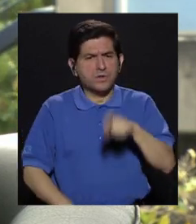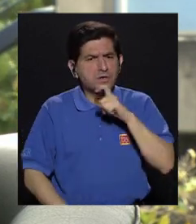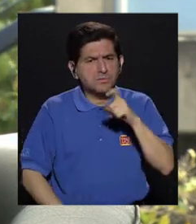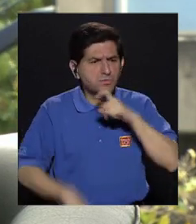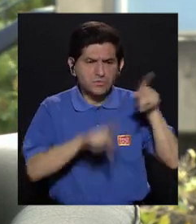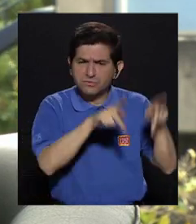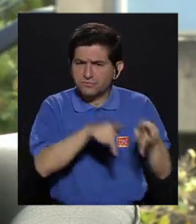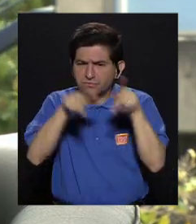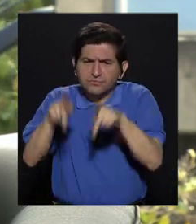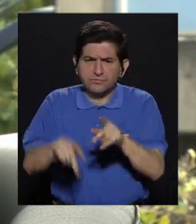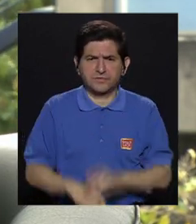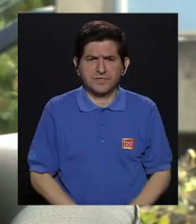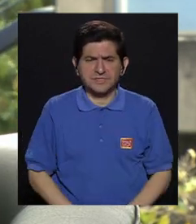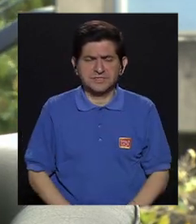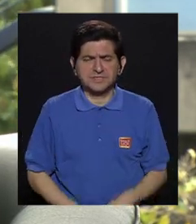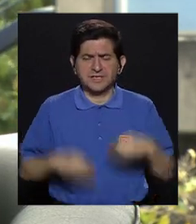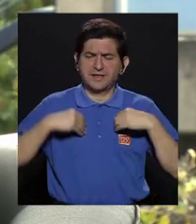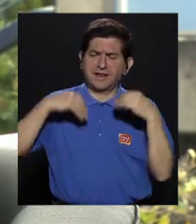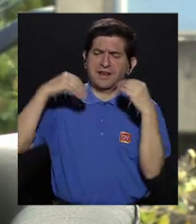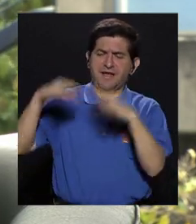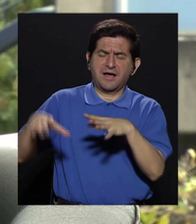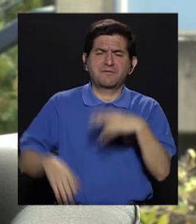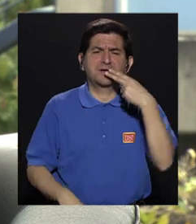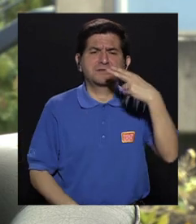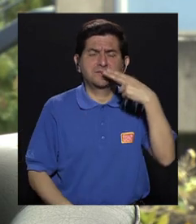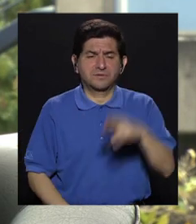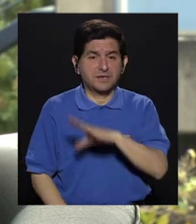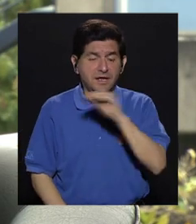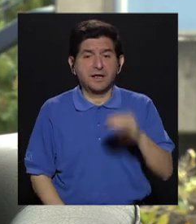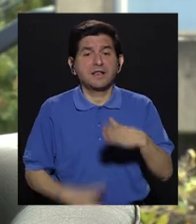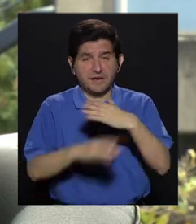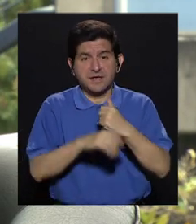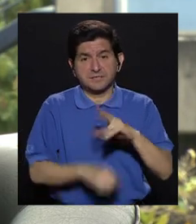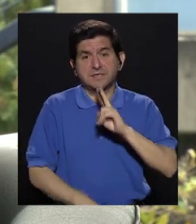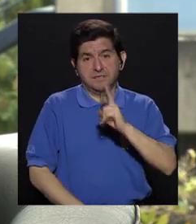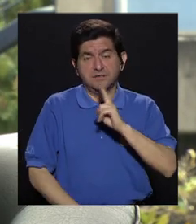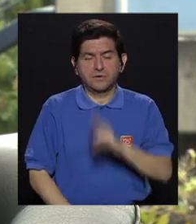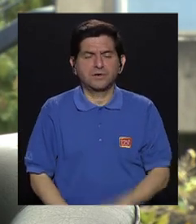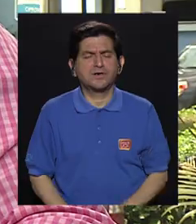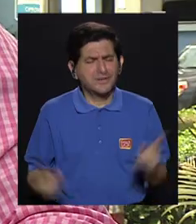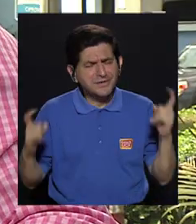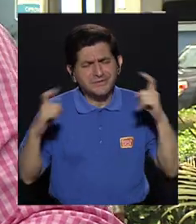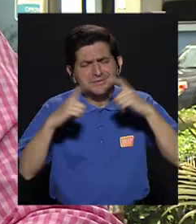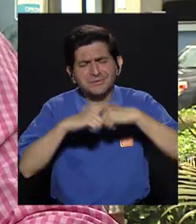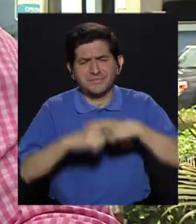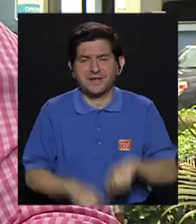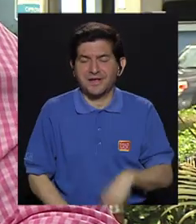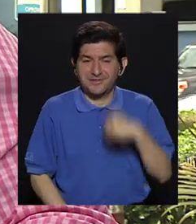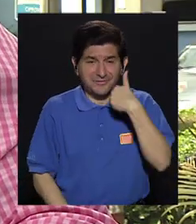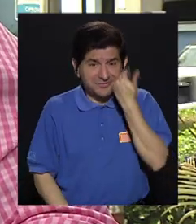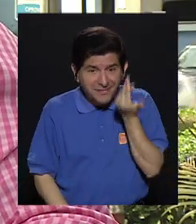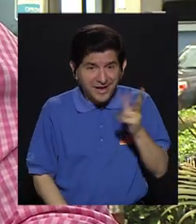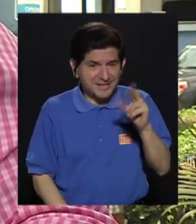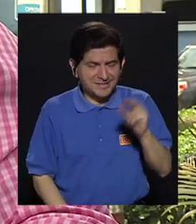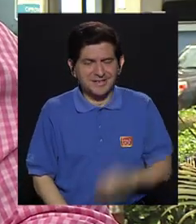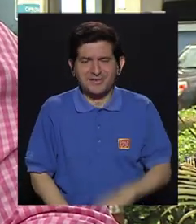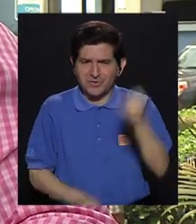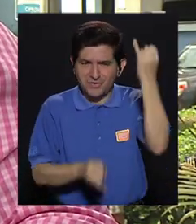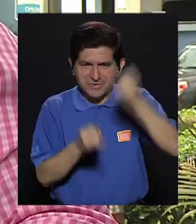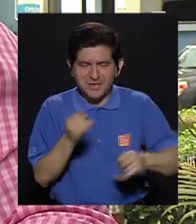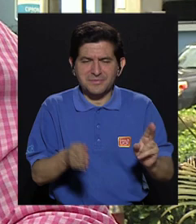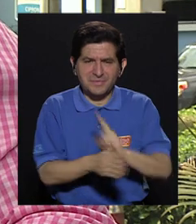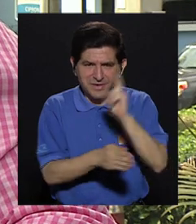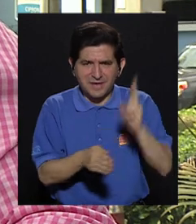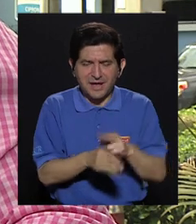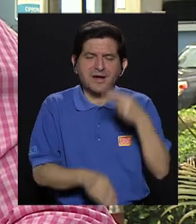podrían hacer más difícil para las personas el dejar de fumar y el que definitivamente lo hagan. Y es muy complicado, María del Mar. No es fácil dejar el